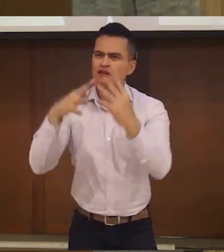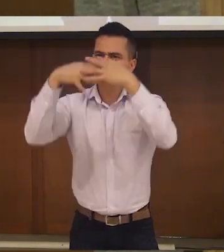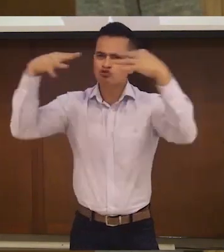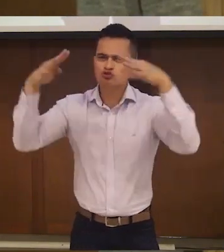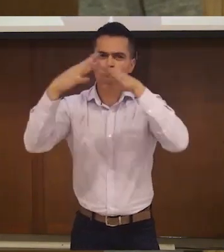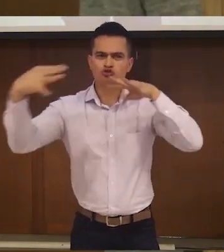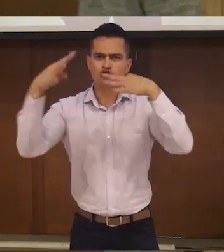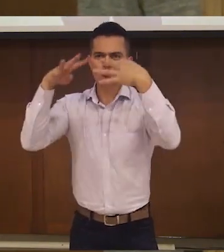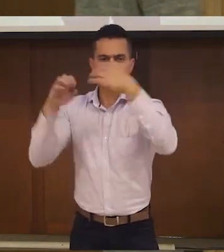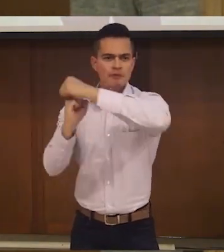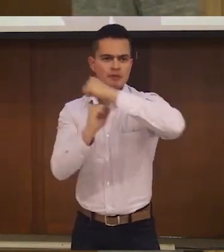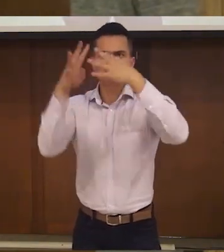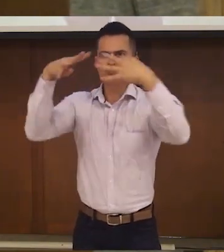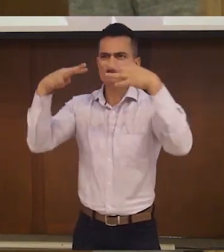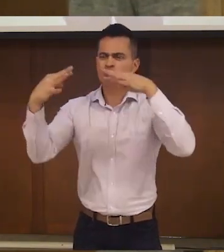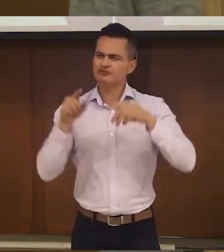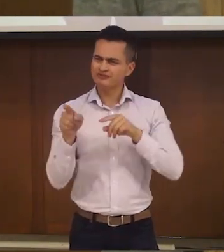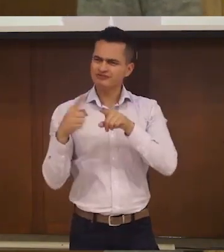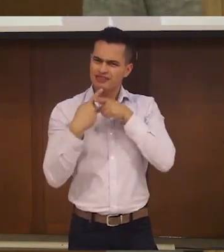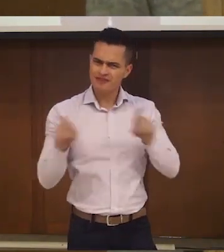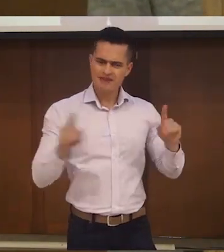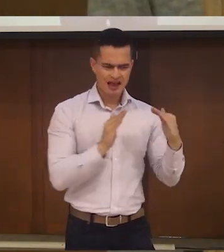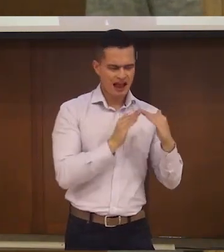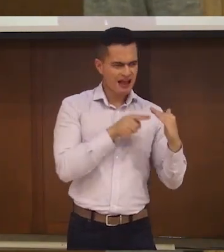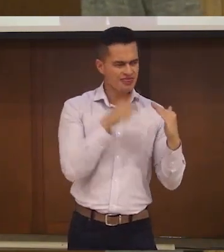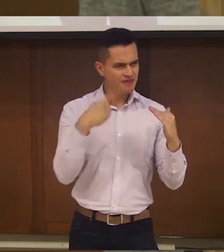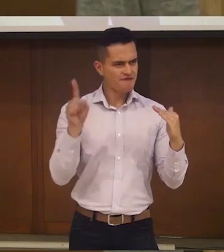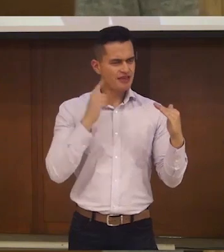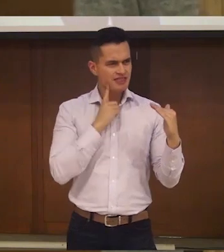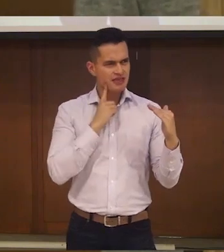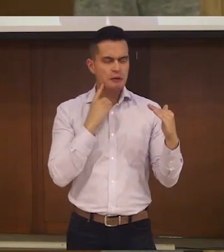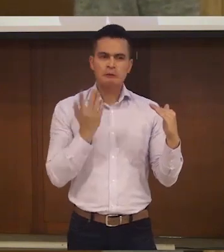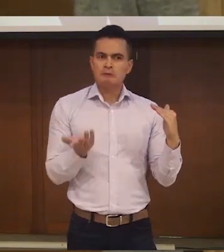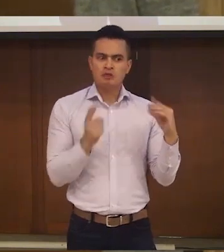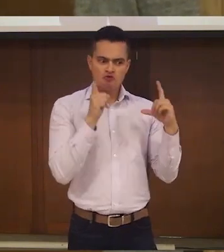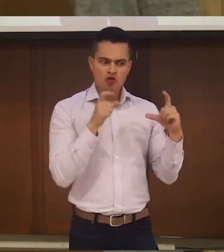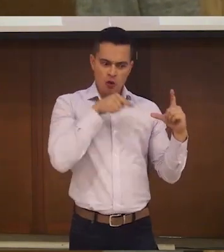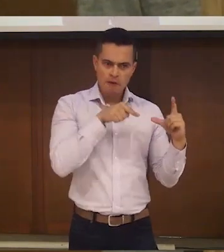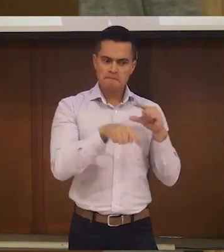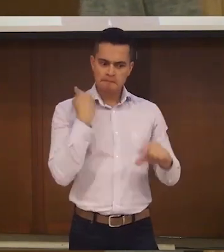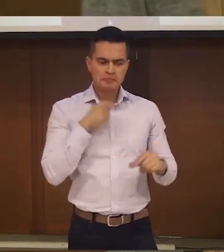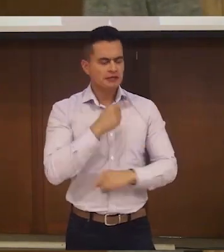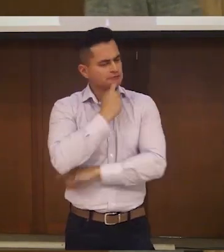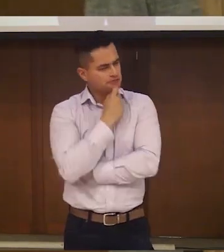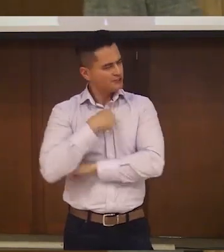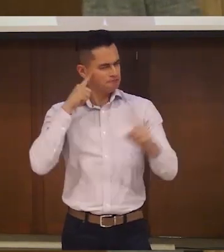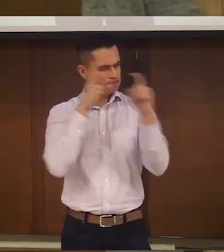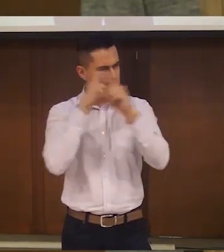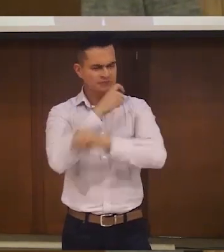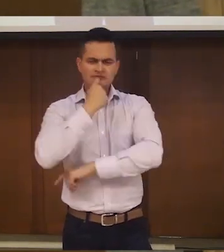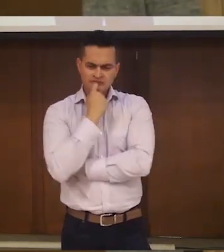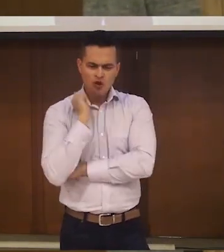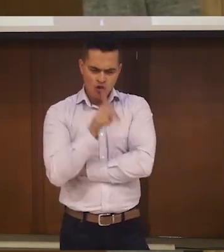esto. Esto es otra cosa. Sí, bueno, pero es la referencia que tengo. Además,